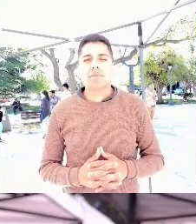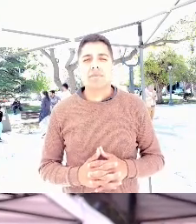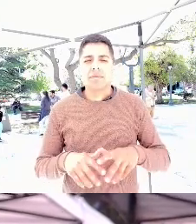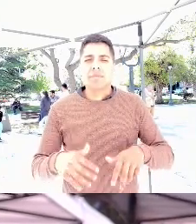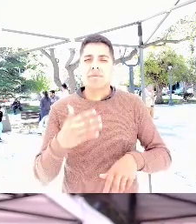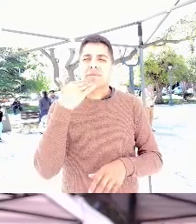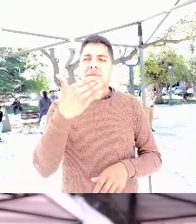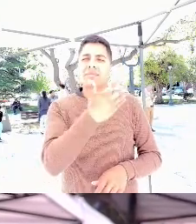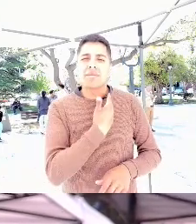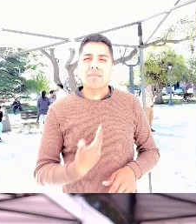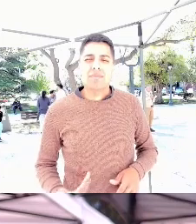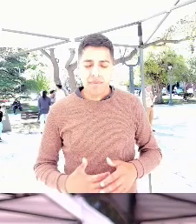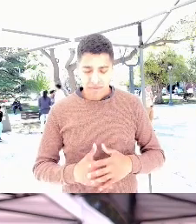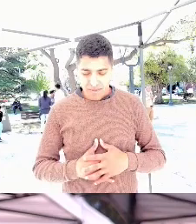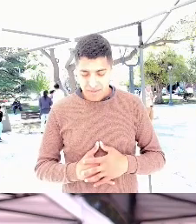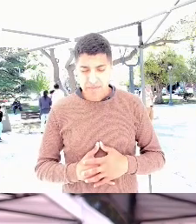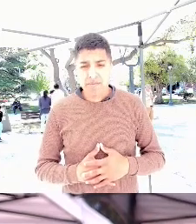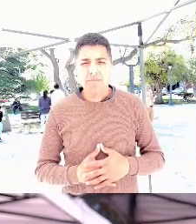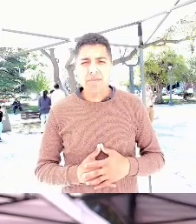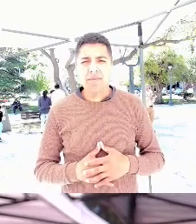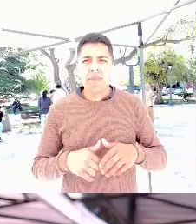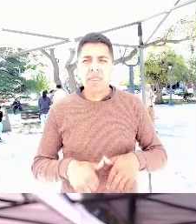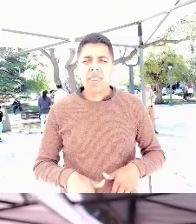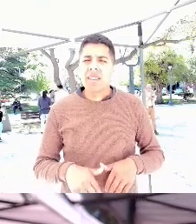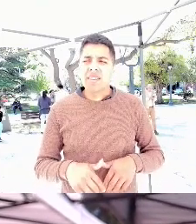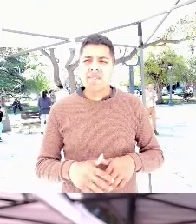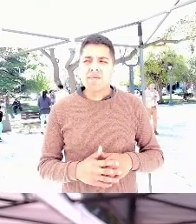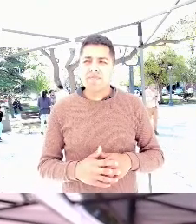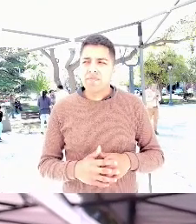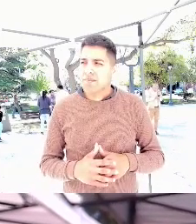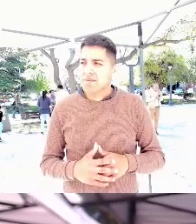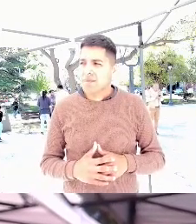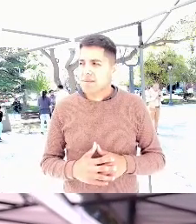Gracias, señor presidente. En realidad es para